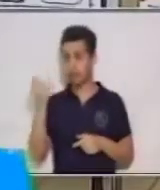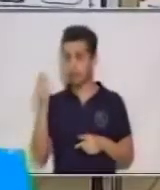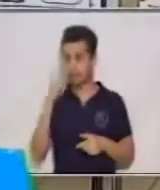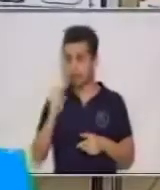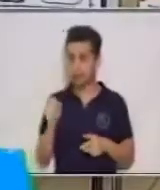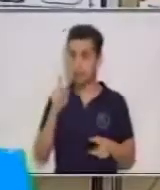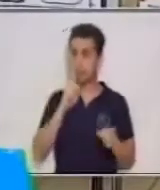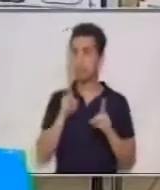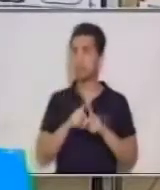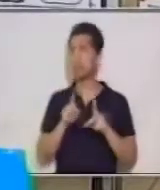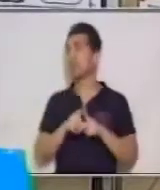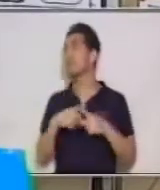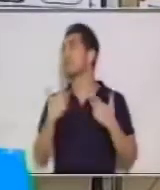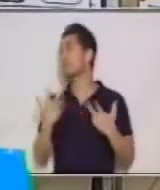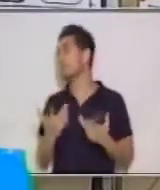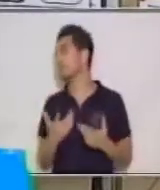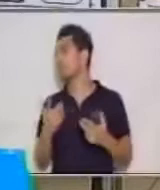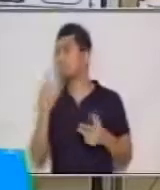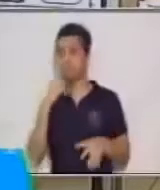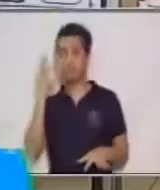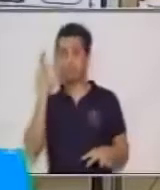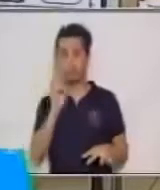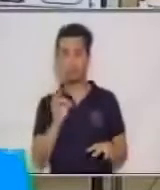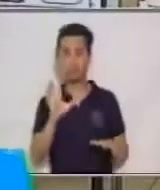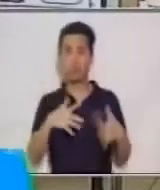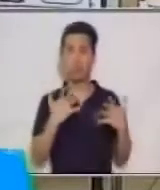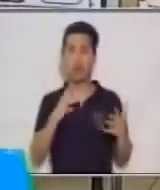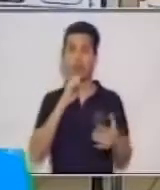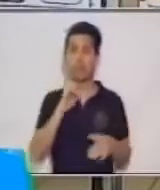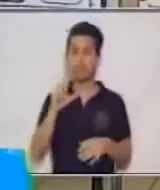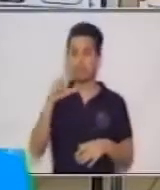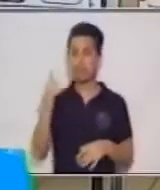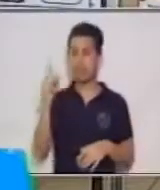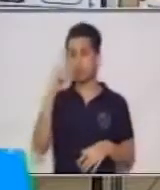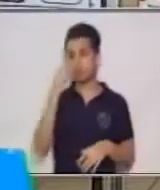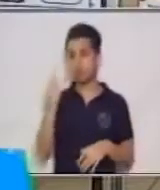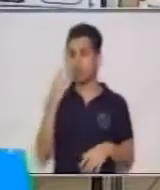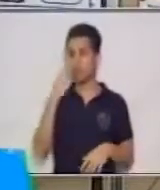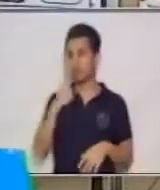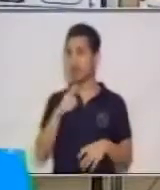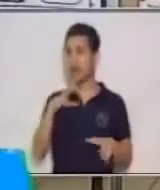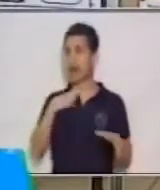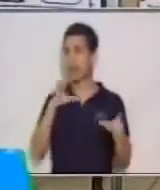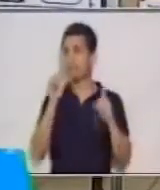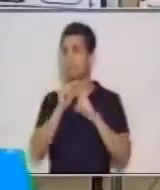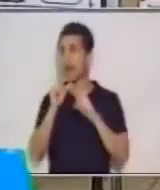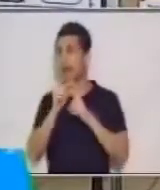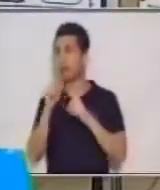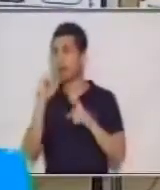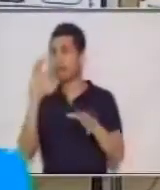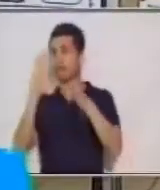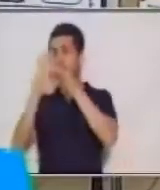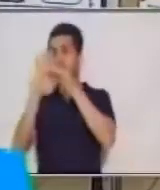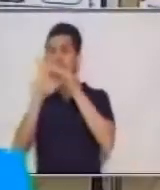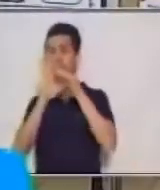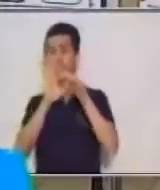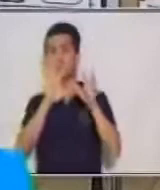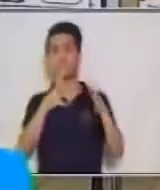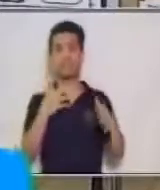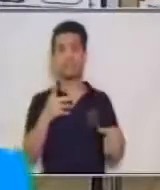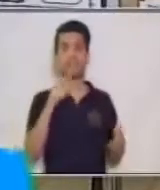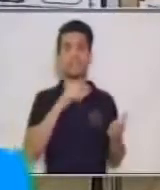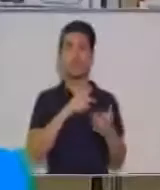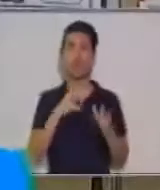o frases que te mencioné que te pueden servir para guiarte. Habían ciertas palabras que se adecuaban cuando querías expresar una